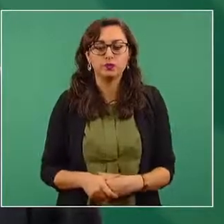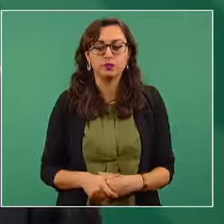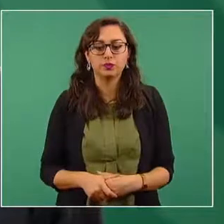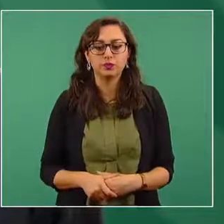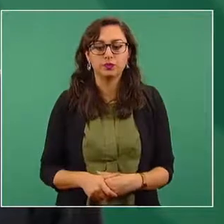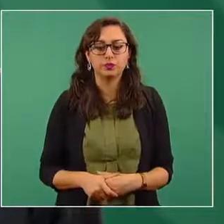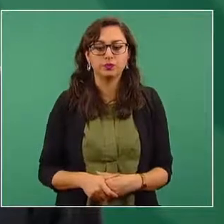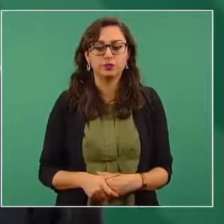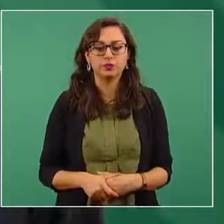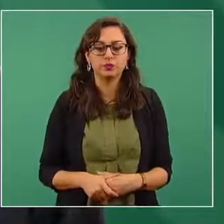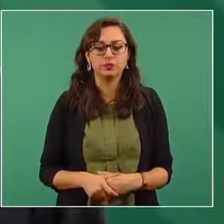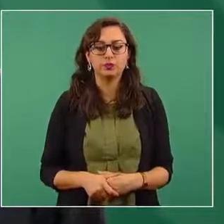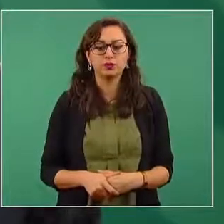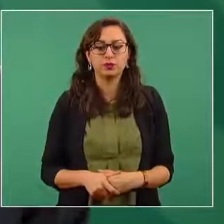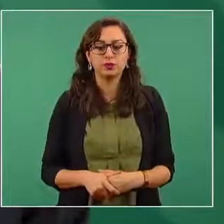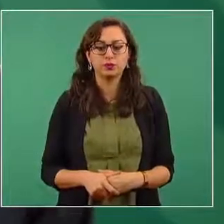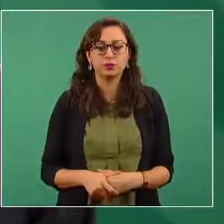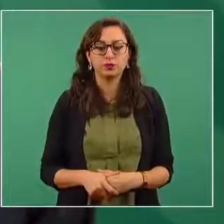nosotros